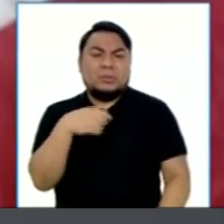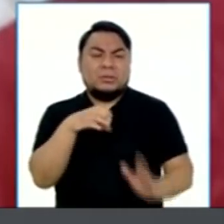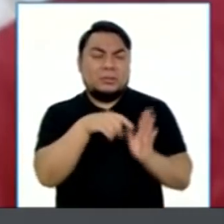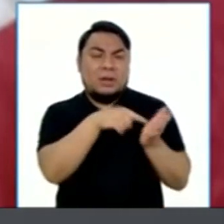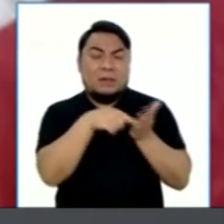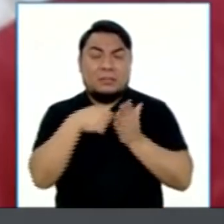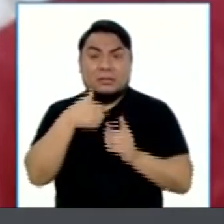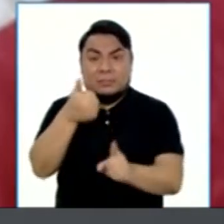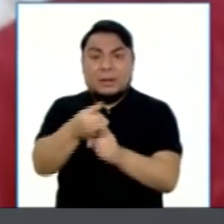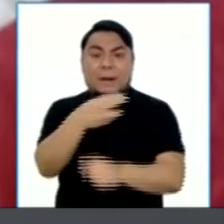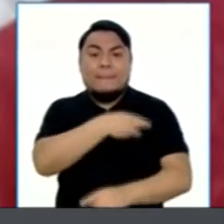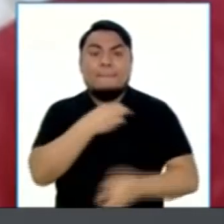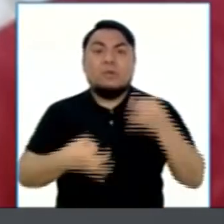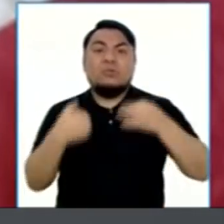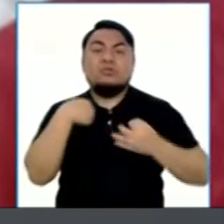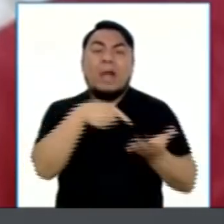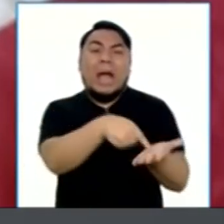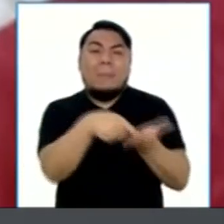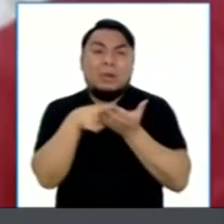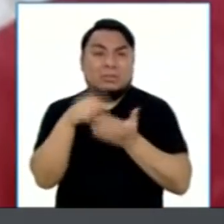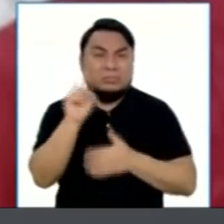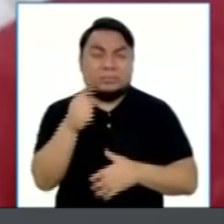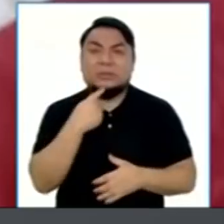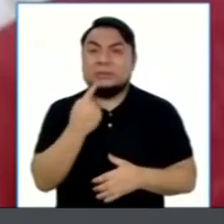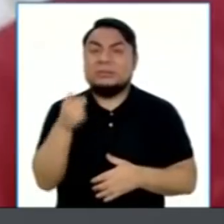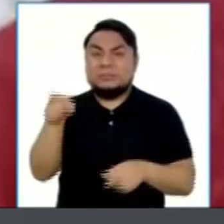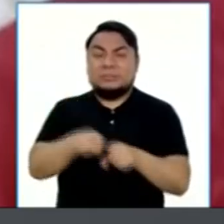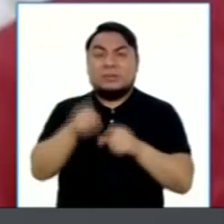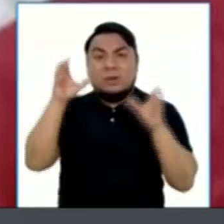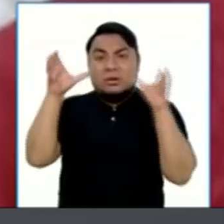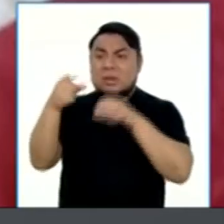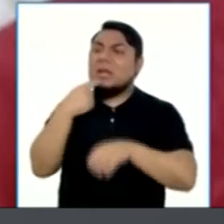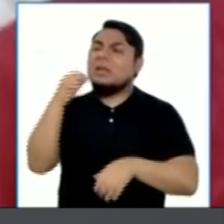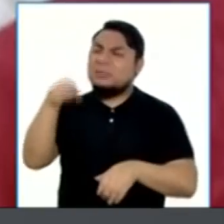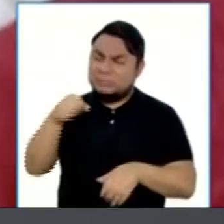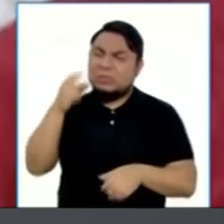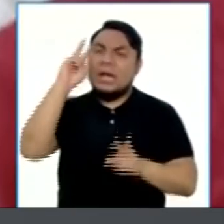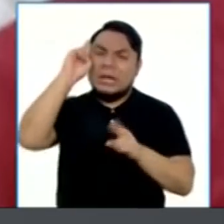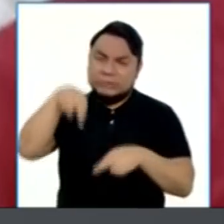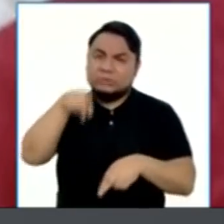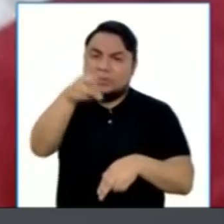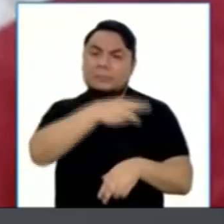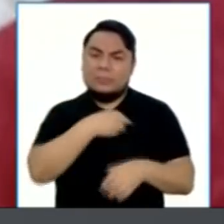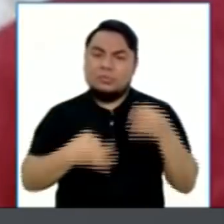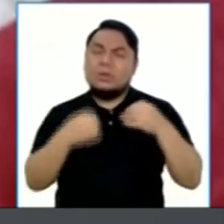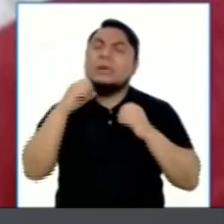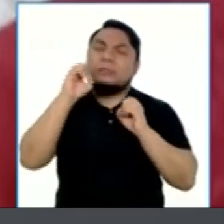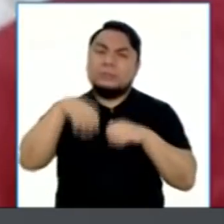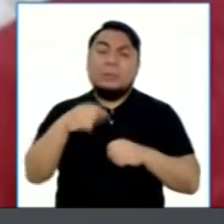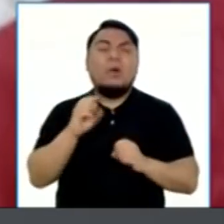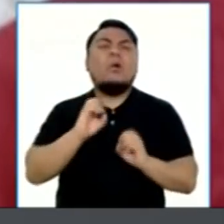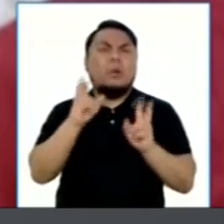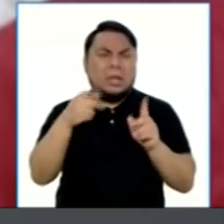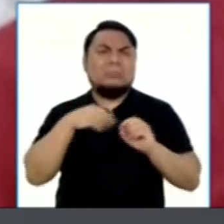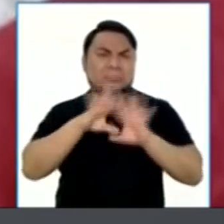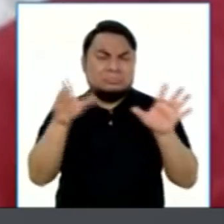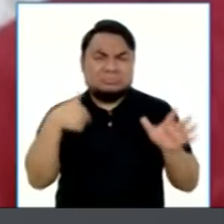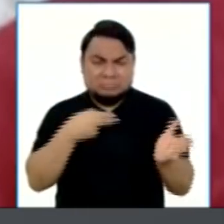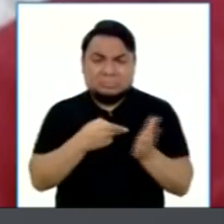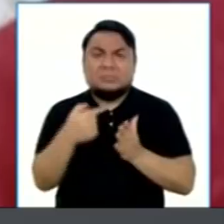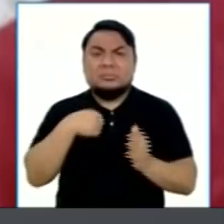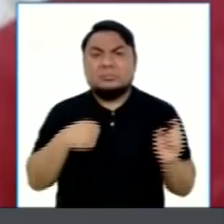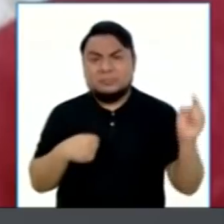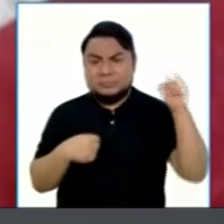el propio Ministerio de Justicia y como lo ha reconocido el Congreso de la República, pero con ánimo de transparencia, yo voy a aceptar